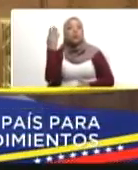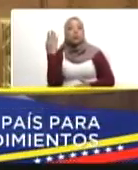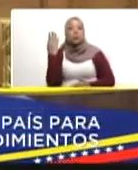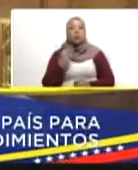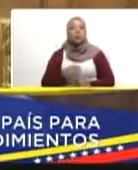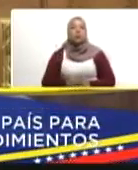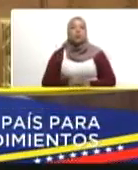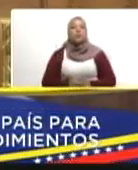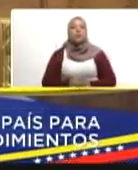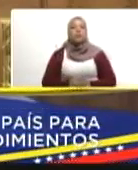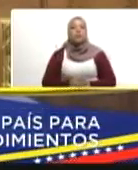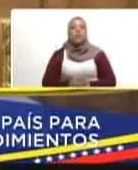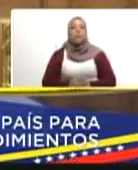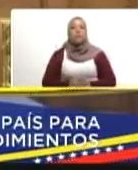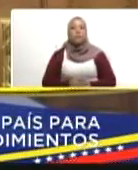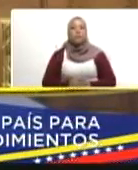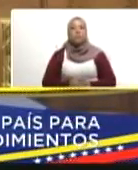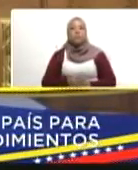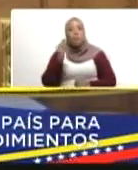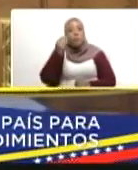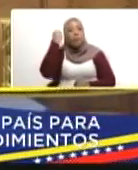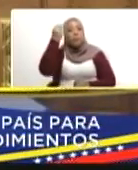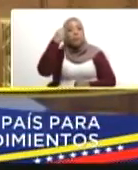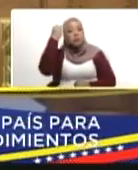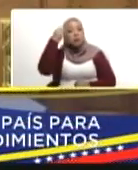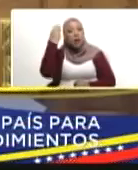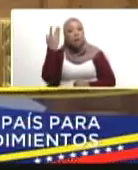futuro nos pusimos a